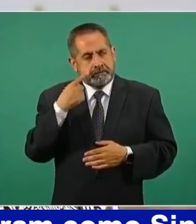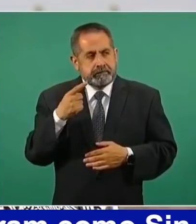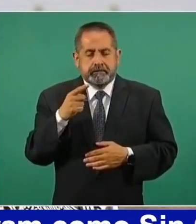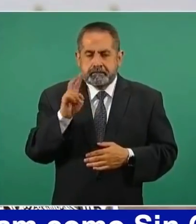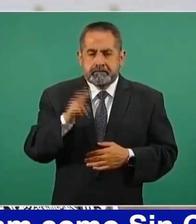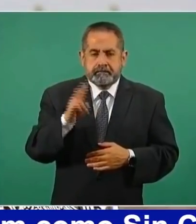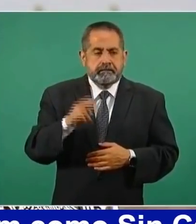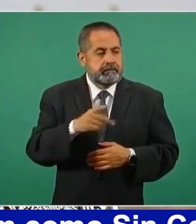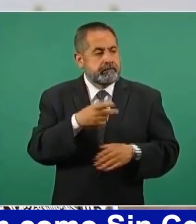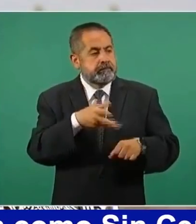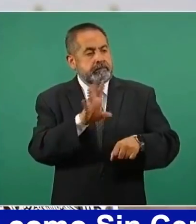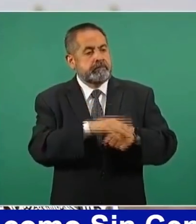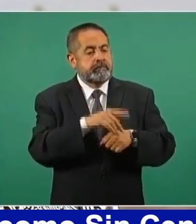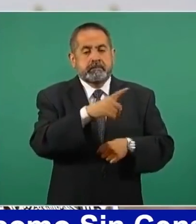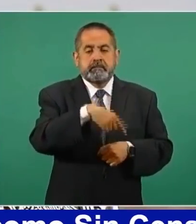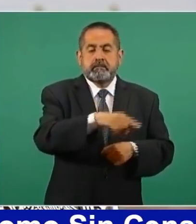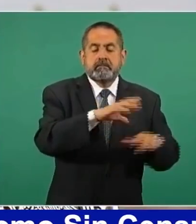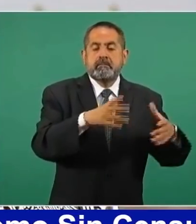para que se permita